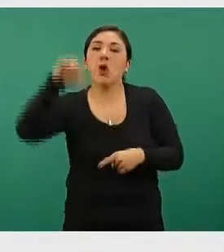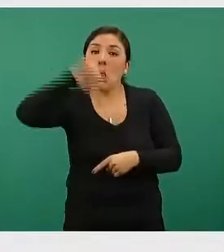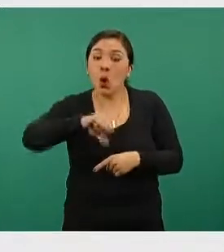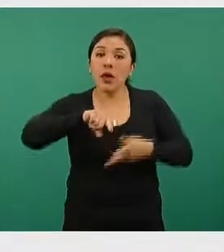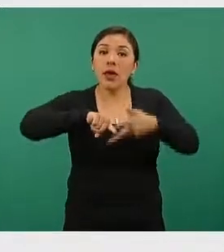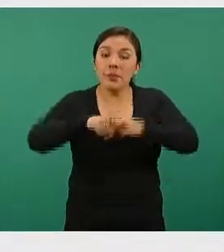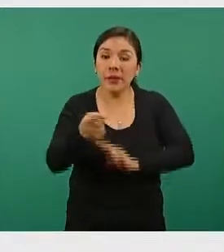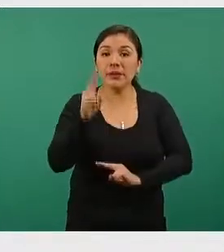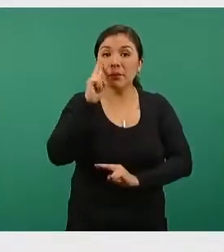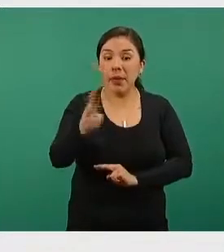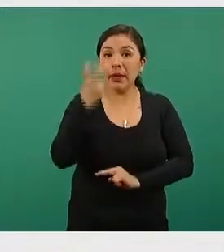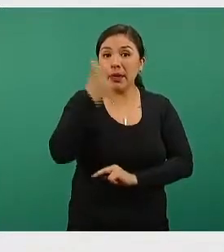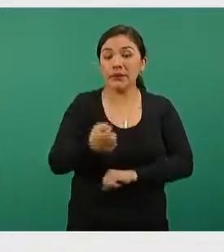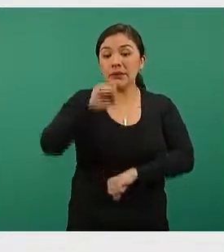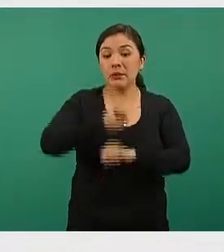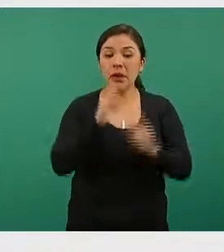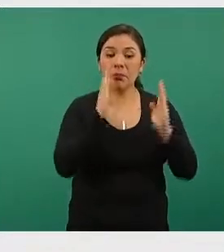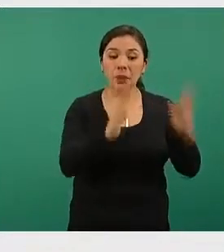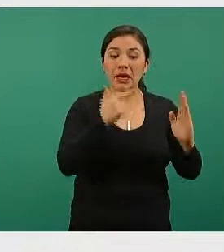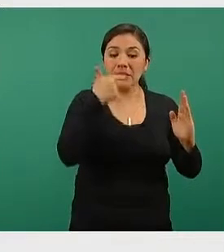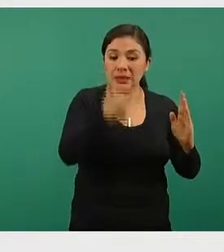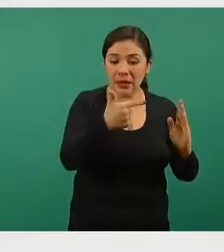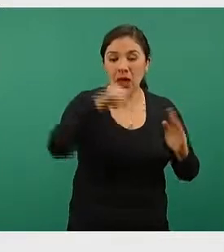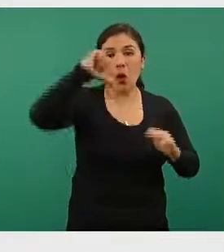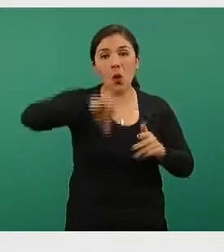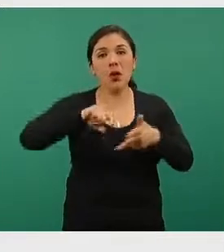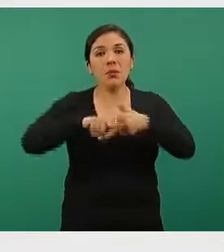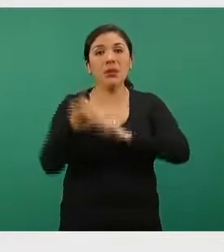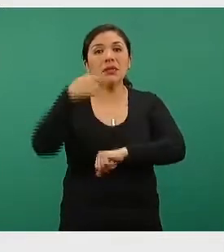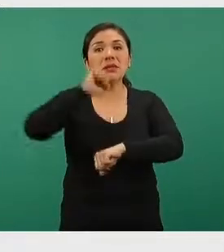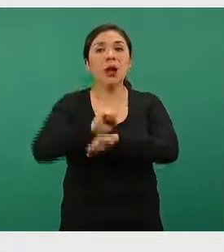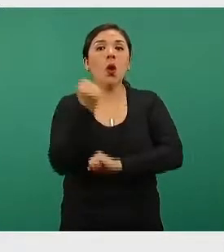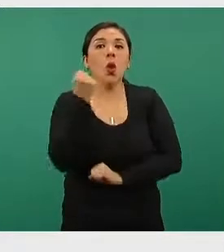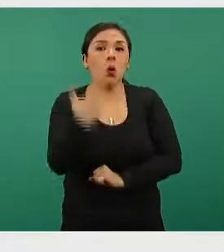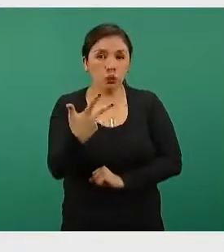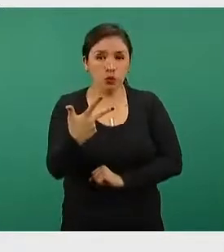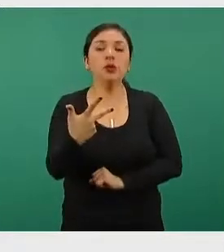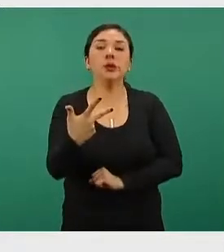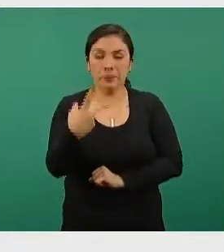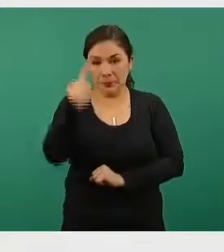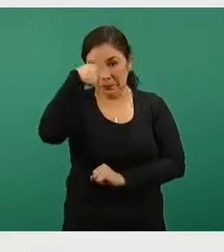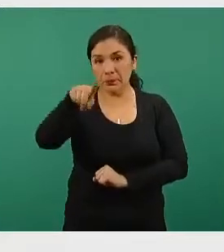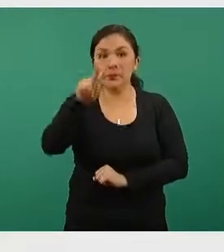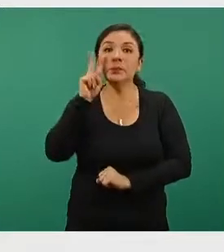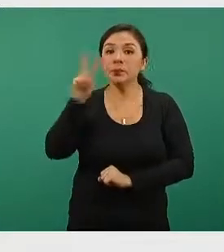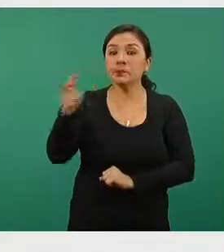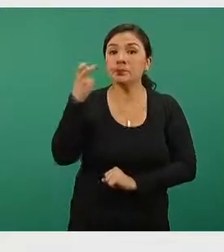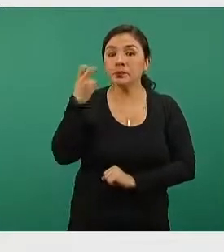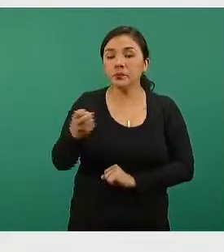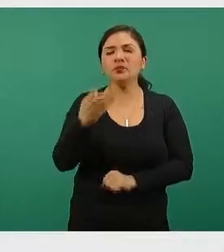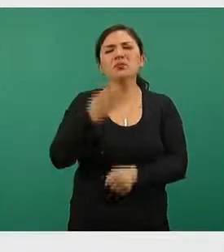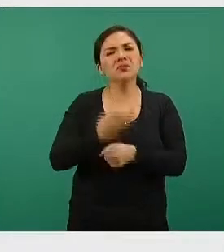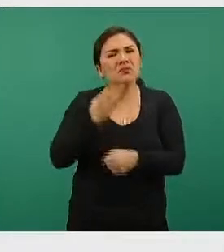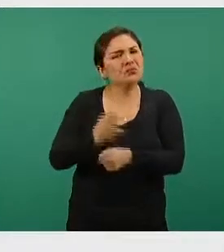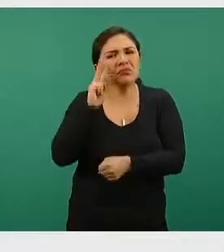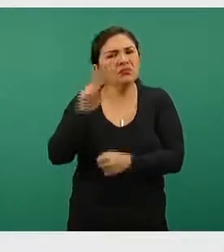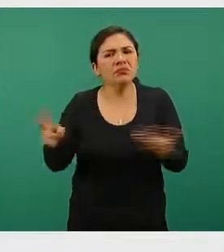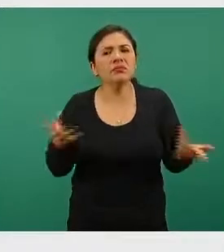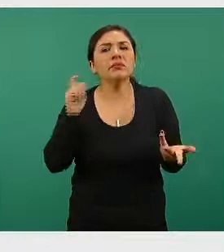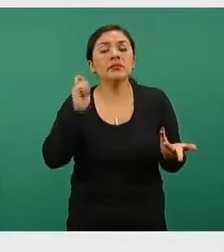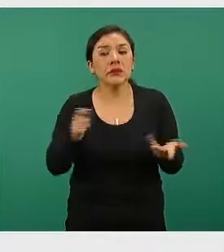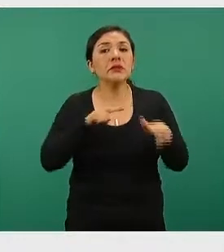ayer presentábamos hasta la semana 7, hoy abrimos la semana ya número 8 en la gráfica y lo que podemos ver es